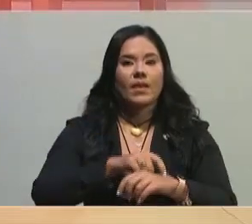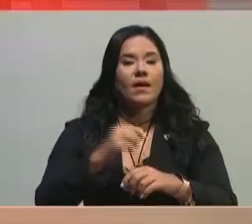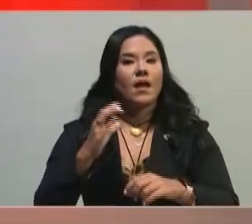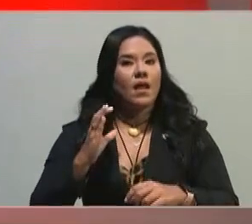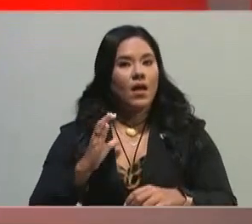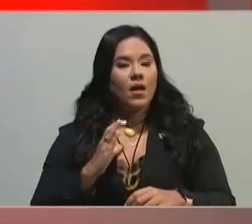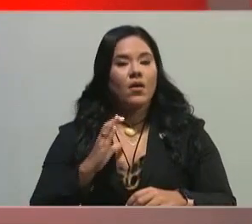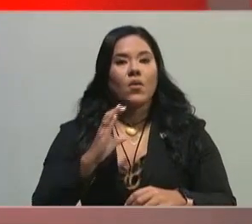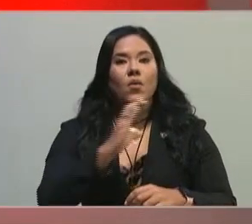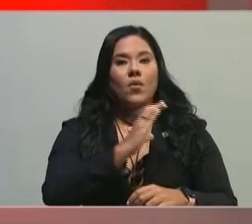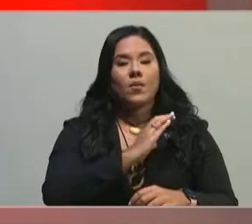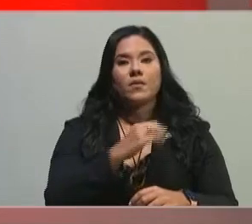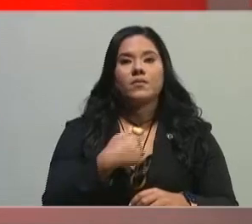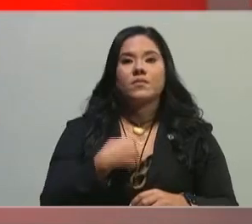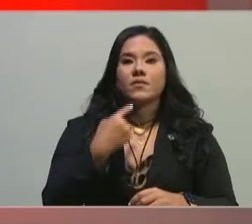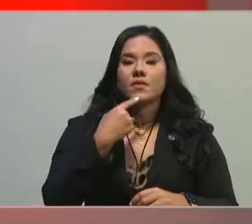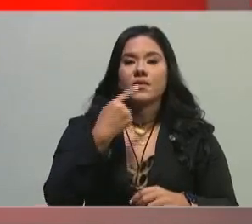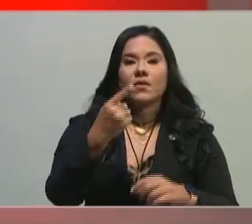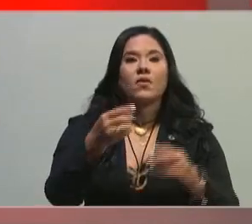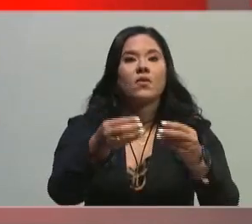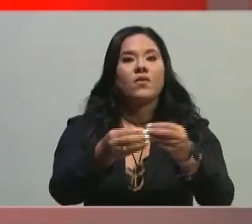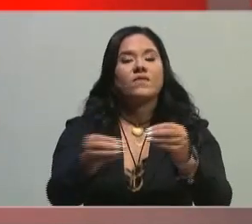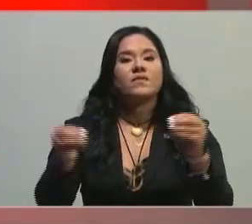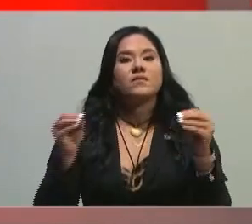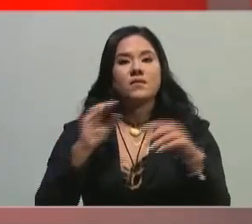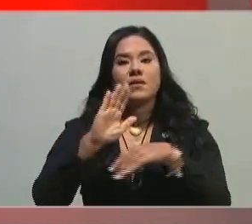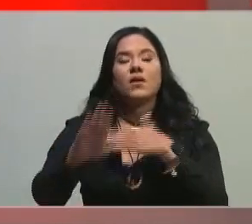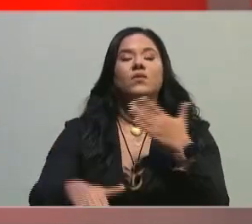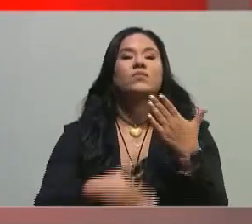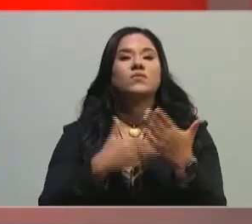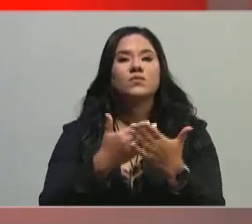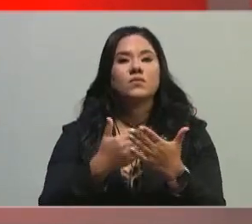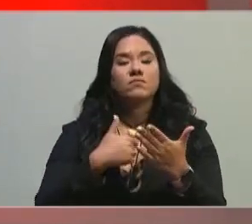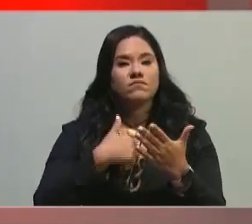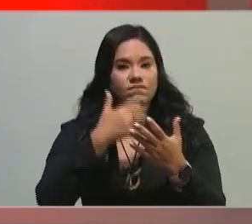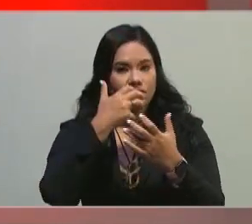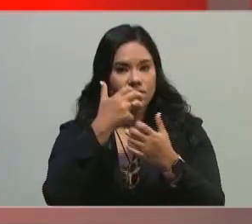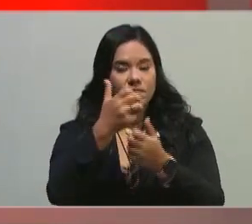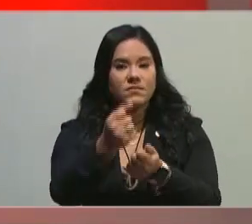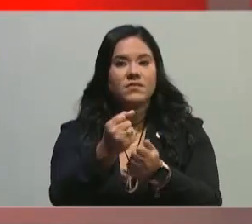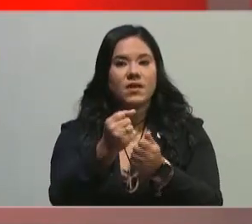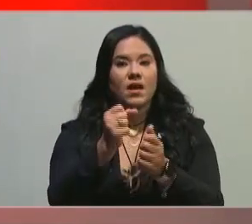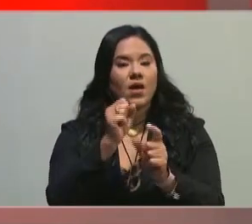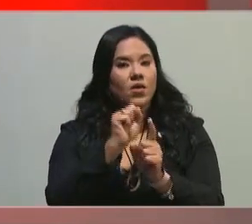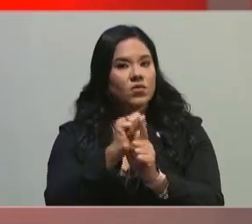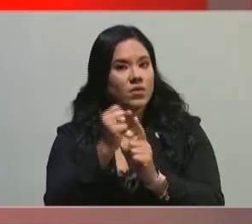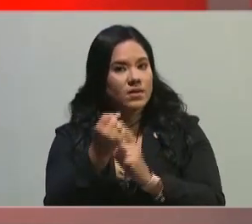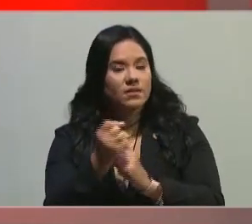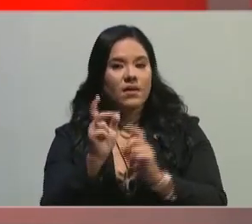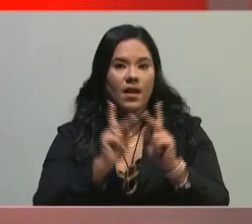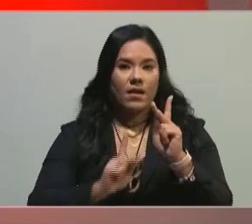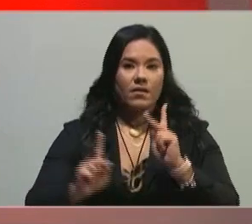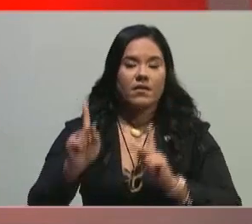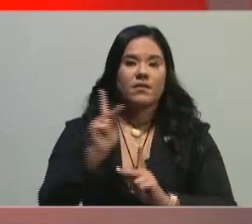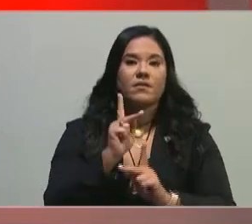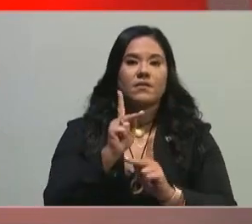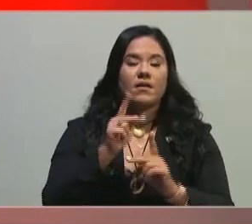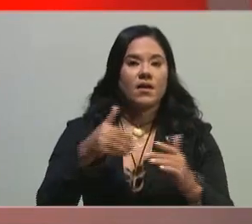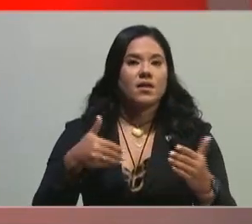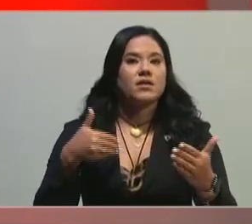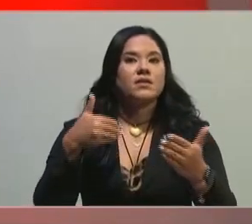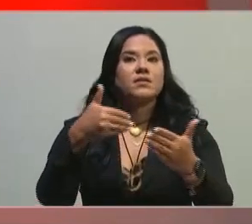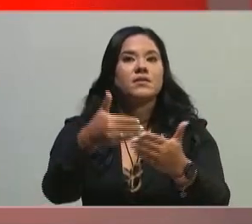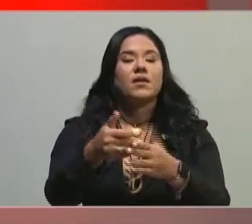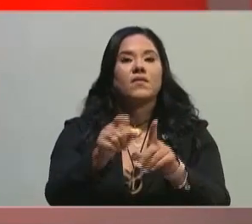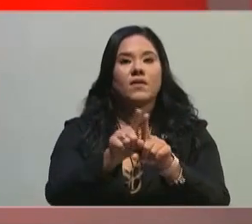comisión como tiene oficinas en todos los territorios pues se da cuenta Va y socializa con la gente y lleva